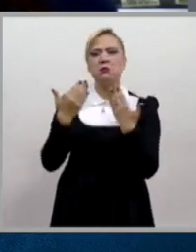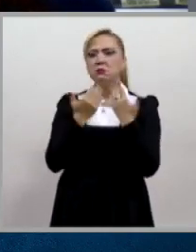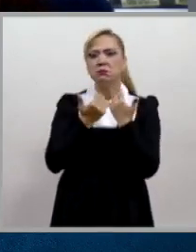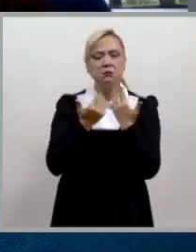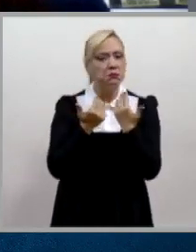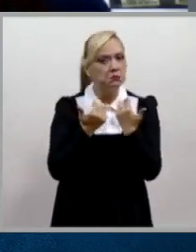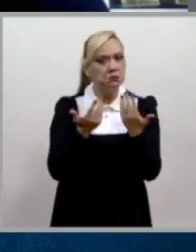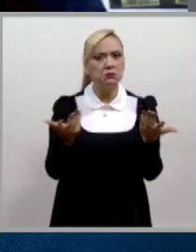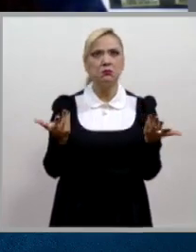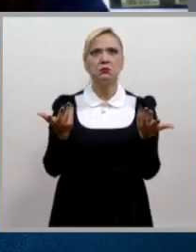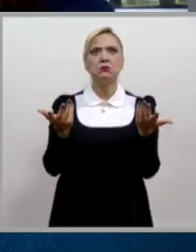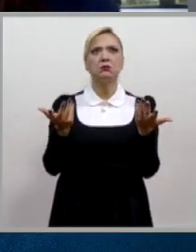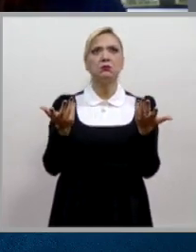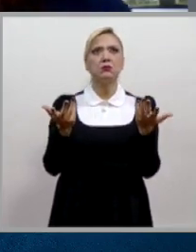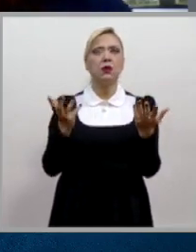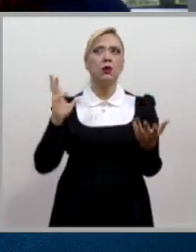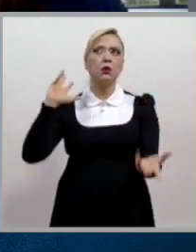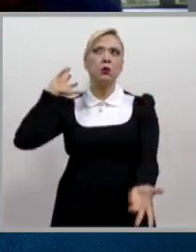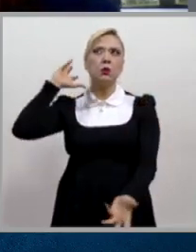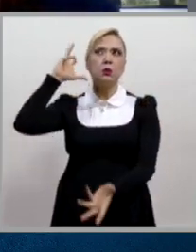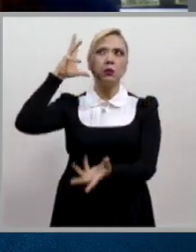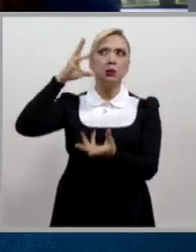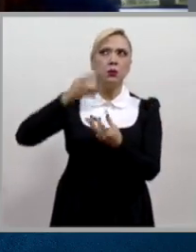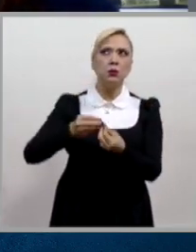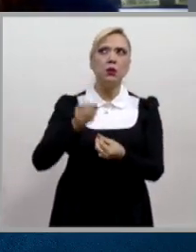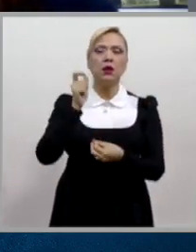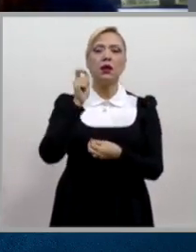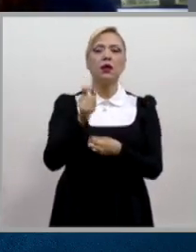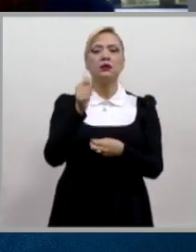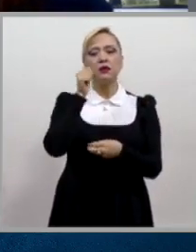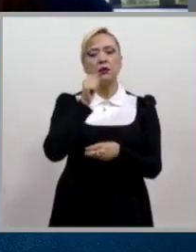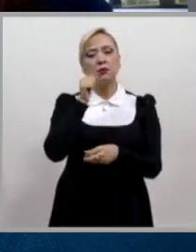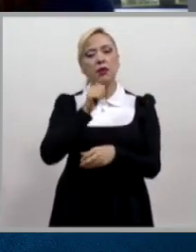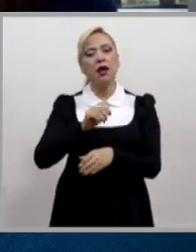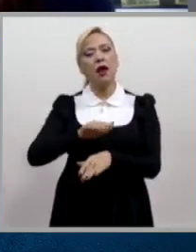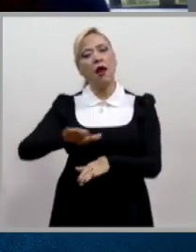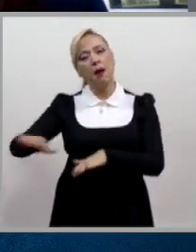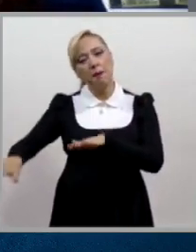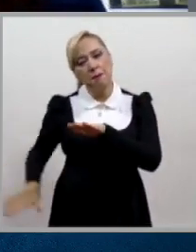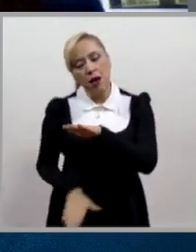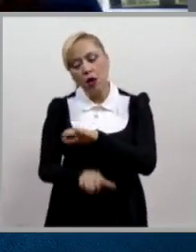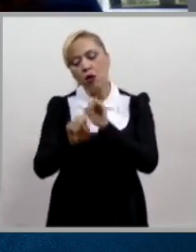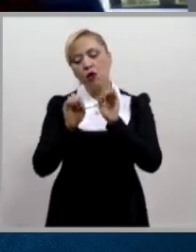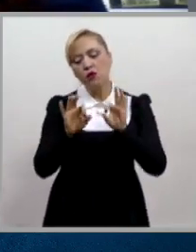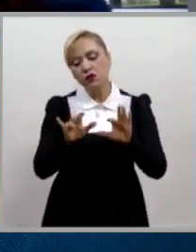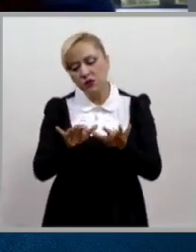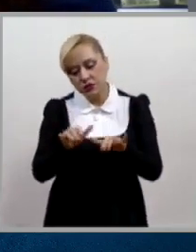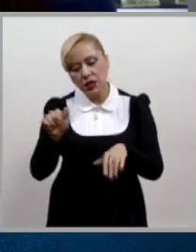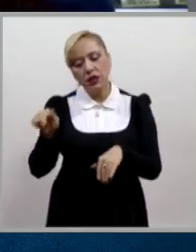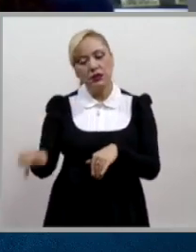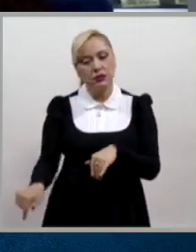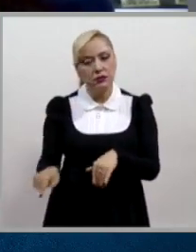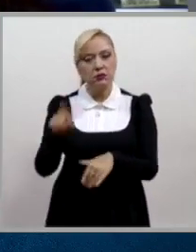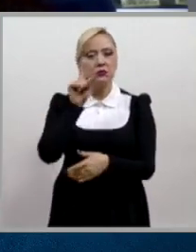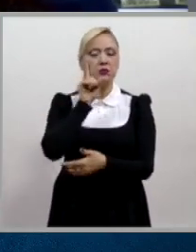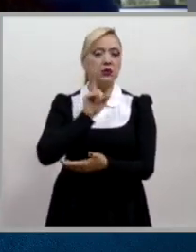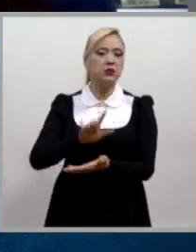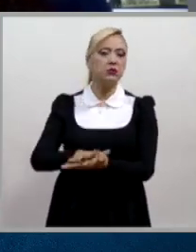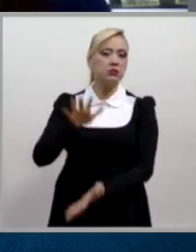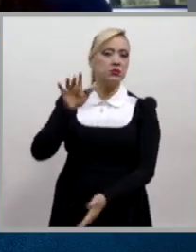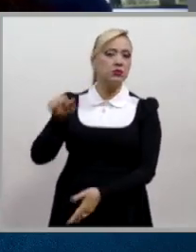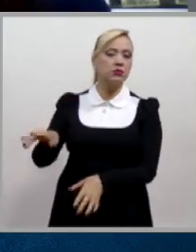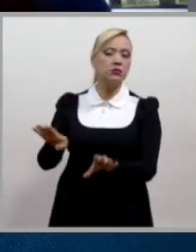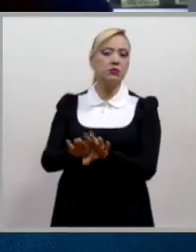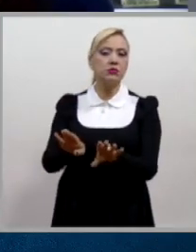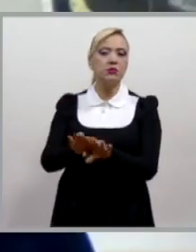ver qué tiene que ver con todo el andamiaje que va desde los escaños más bajos, en los cuales hay ciertos obstáculos que pues